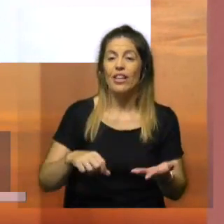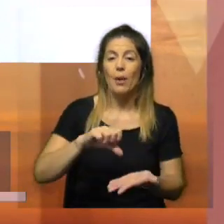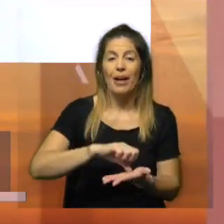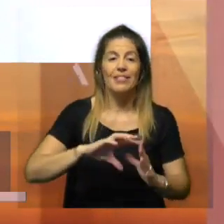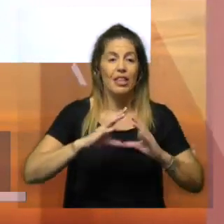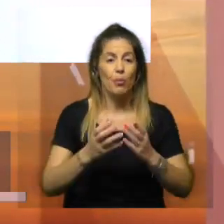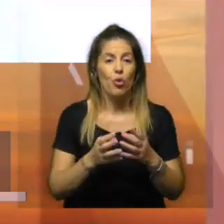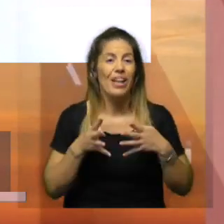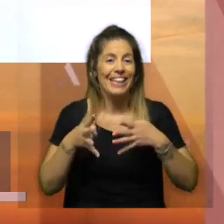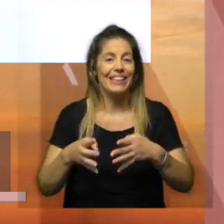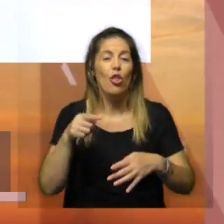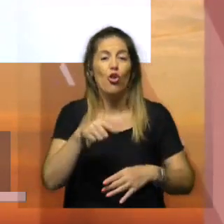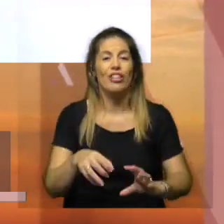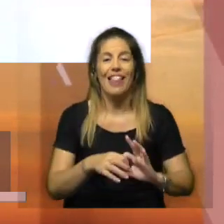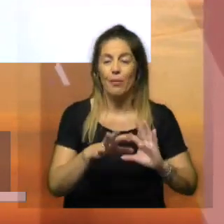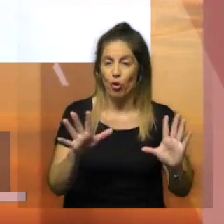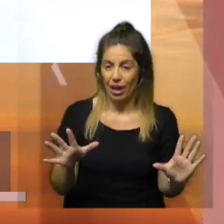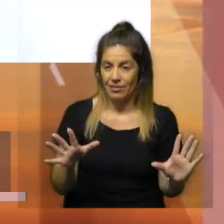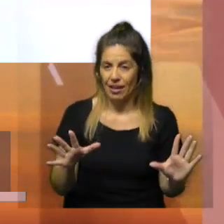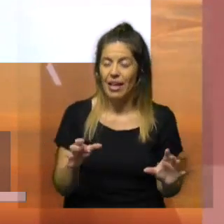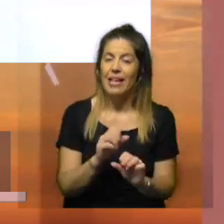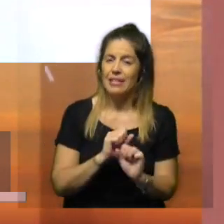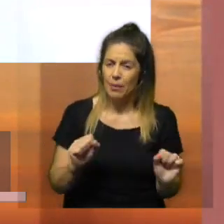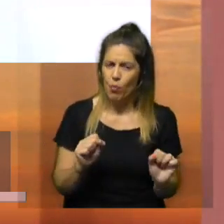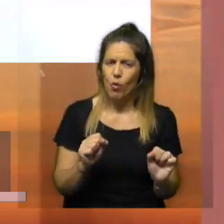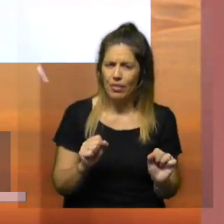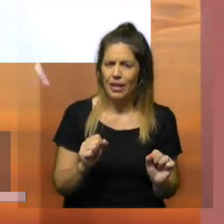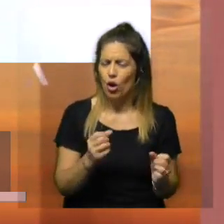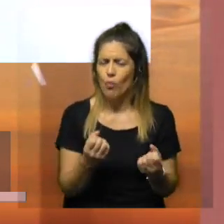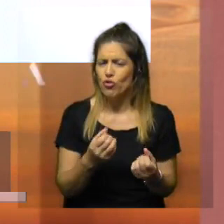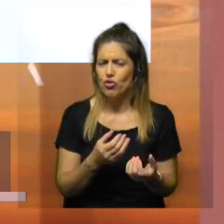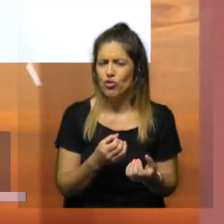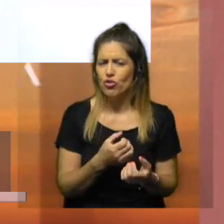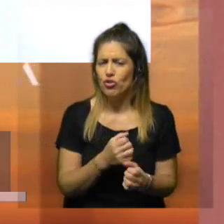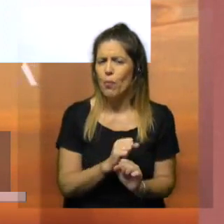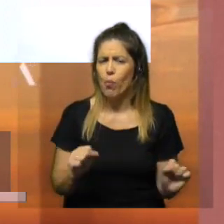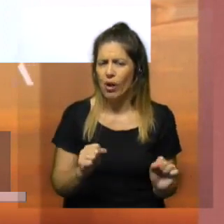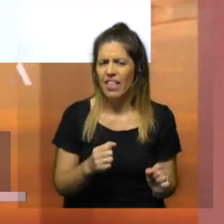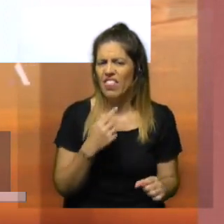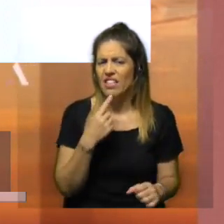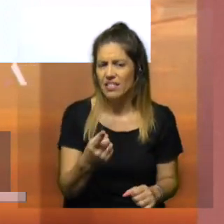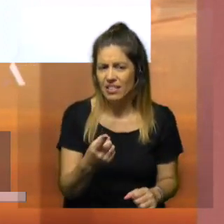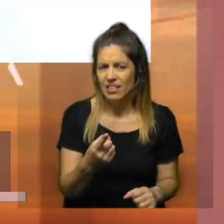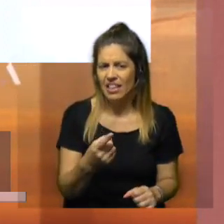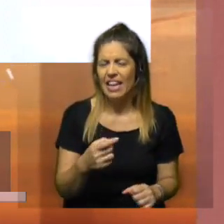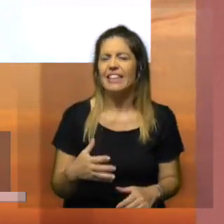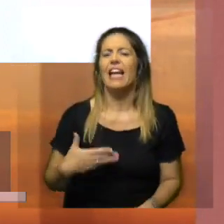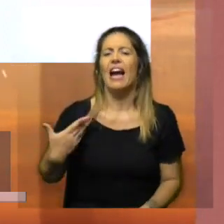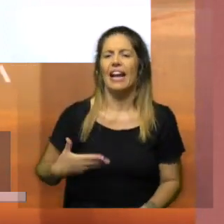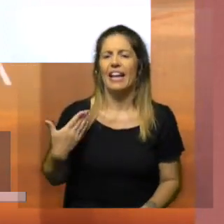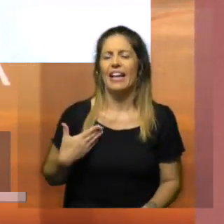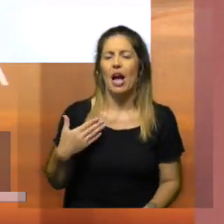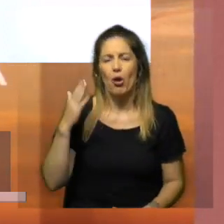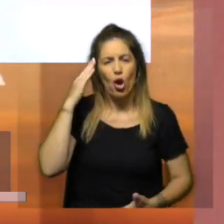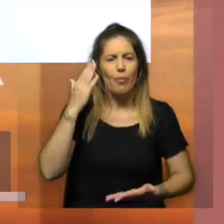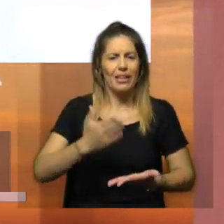un atentado a la democracia. ¿Cómo se puede encuadrar esto que pasó, este reclamo de golpe de Estado por